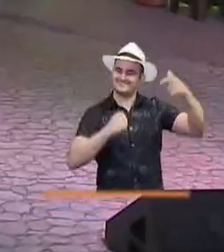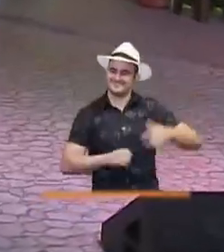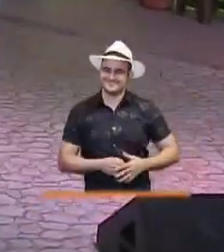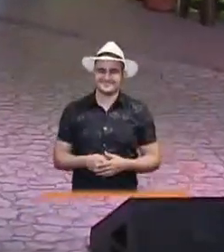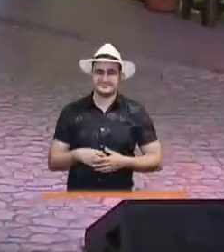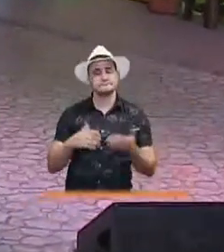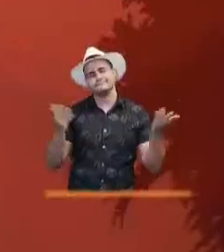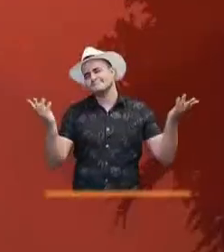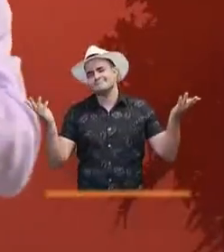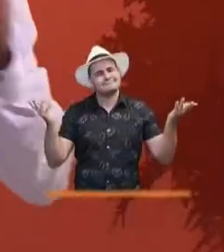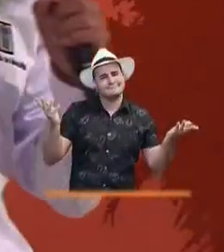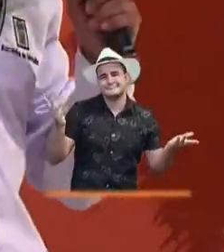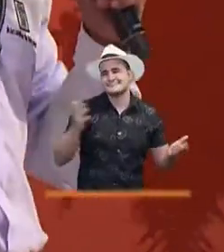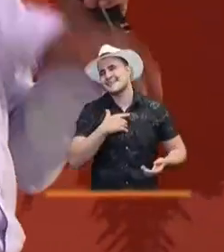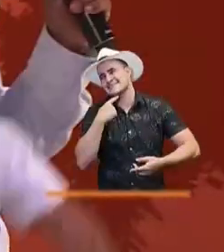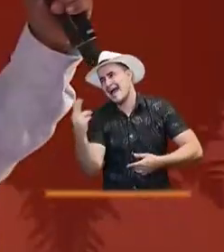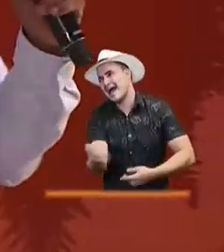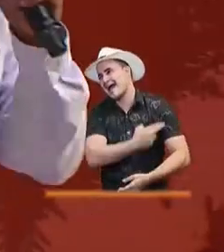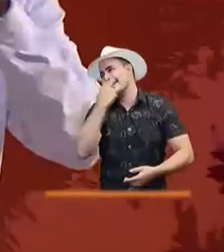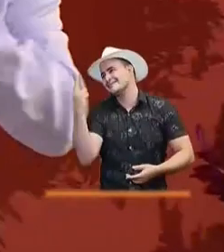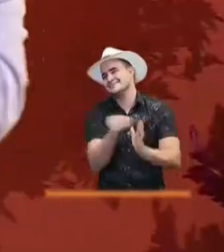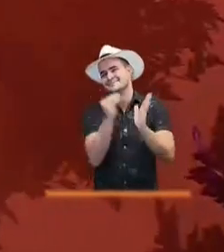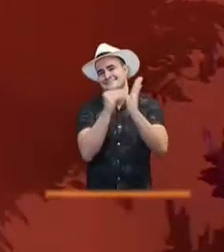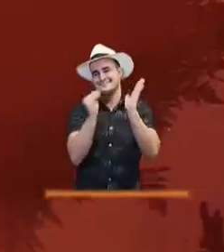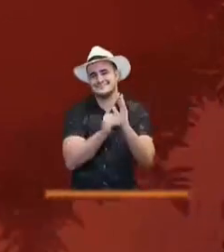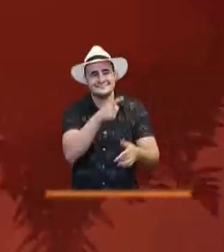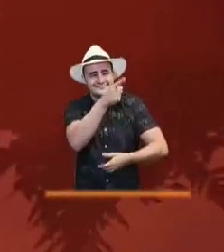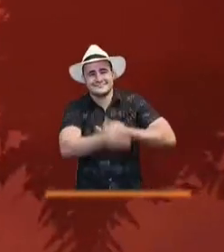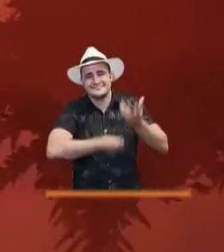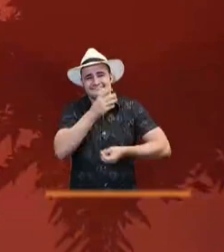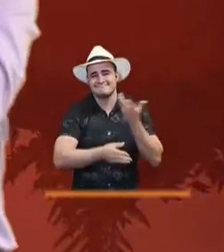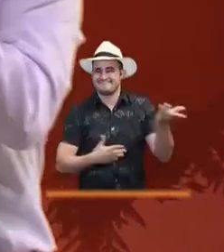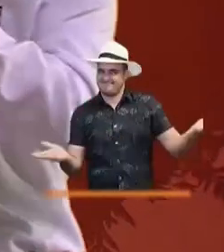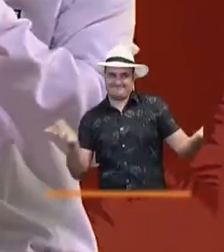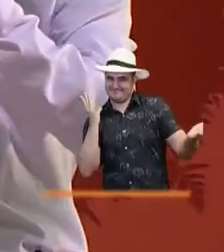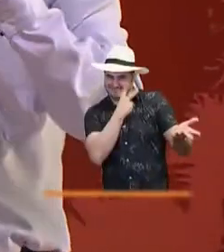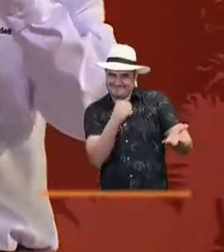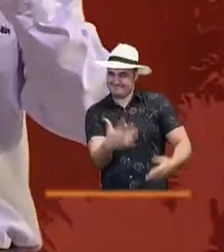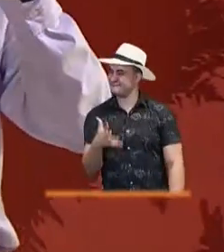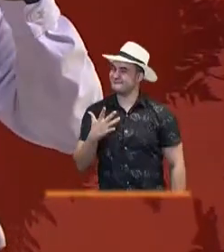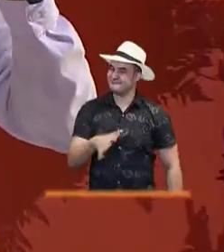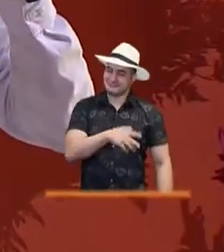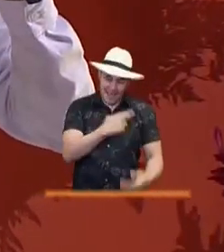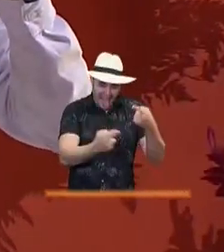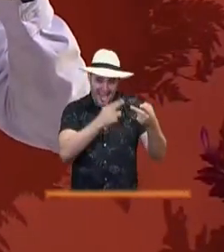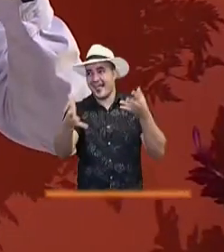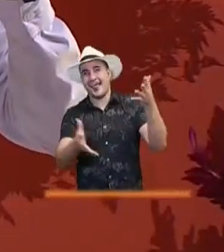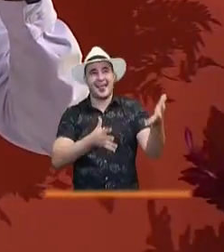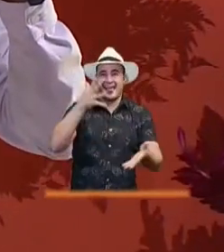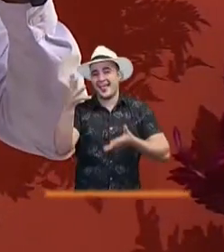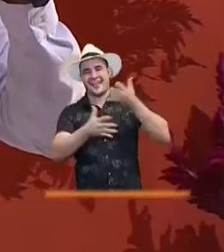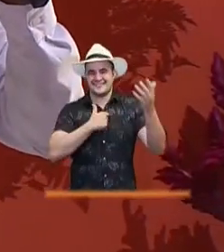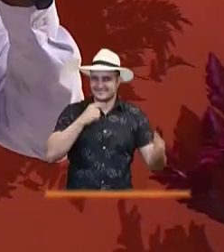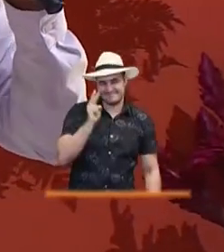Pero eso ya me lo dijo, esa trova no fue hermosa. Este guacuco